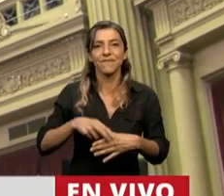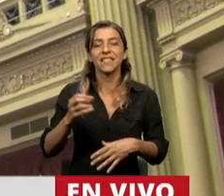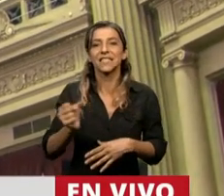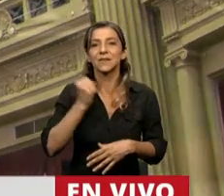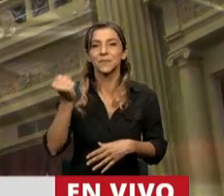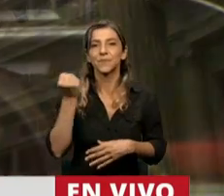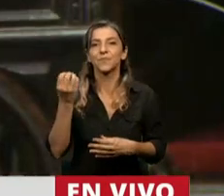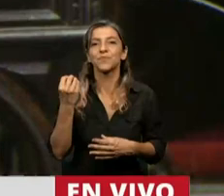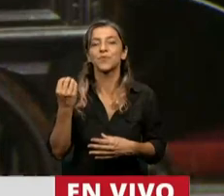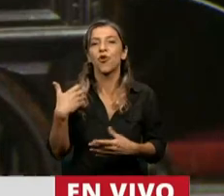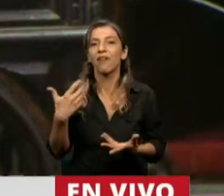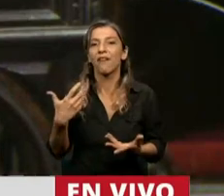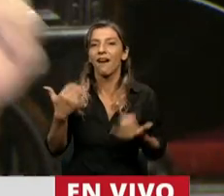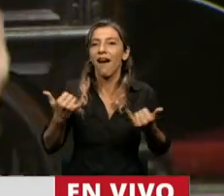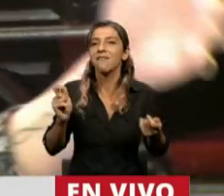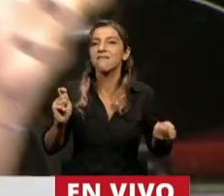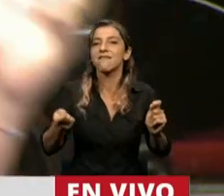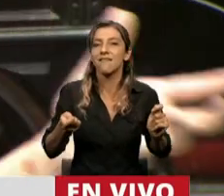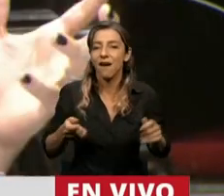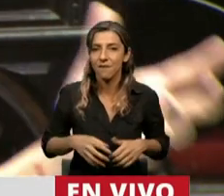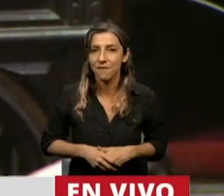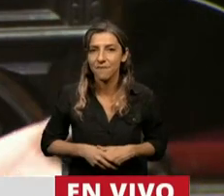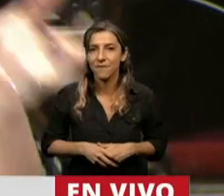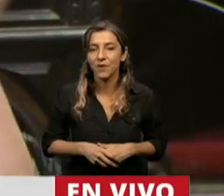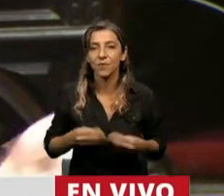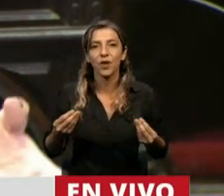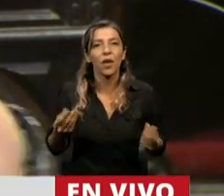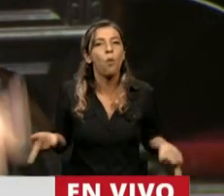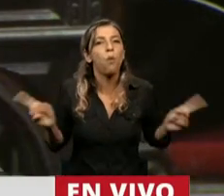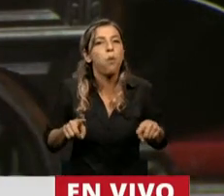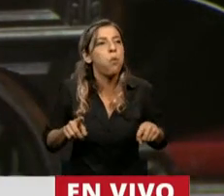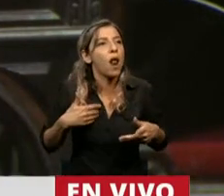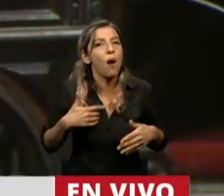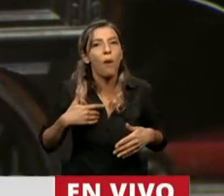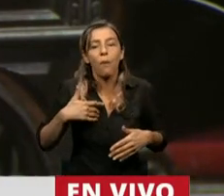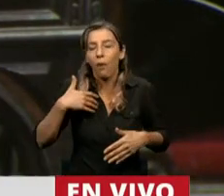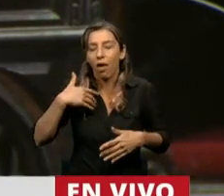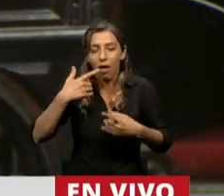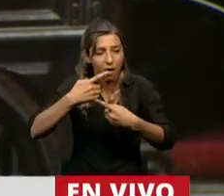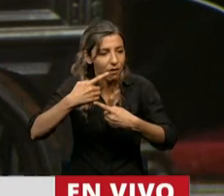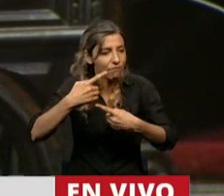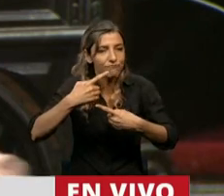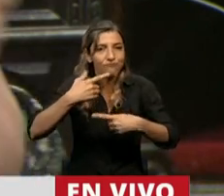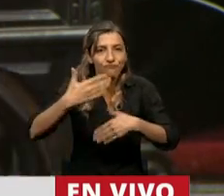la discusión política, que reivindica la política y que cree vehementemente,